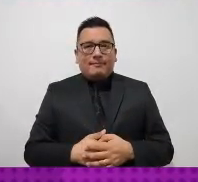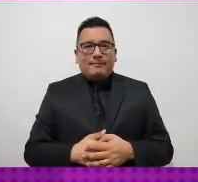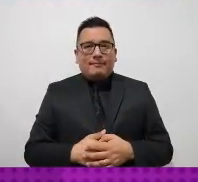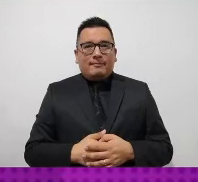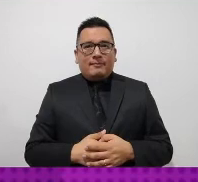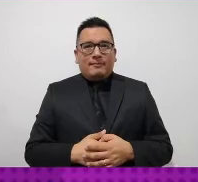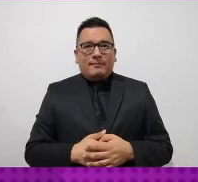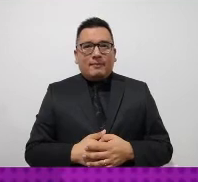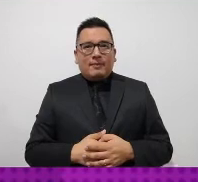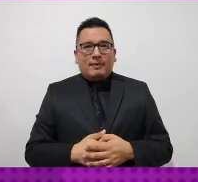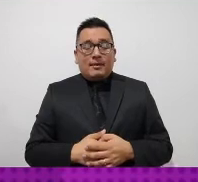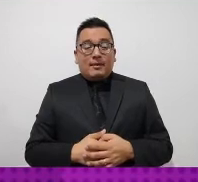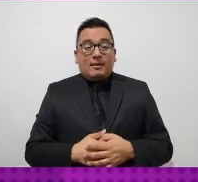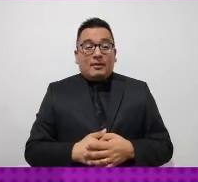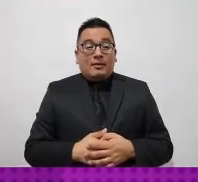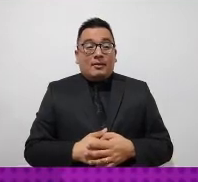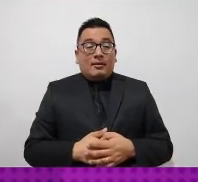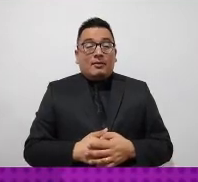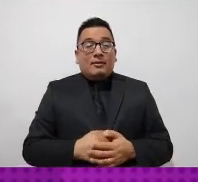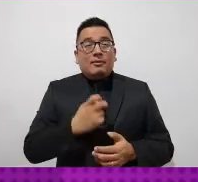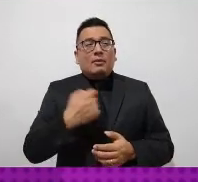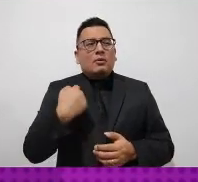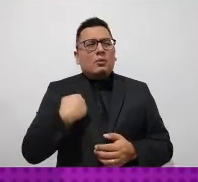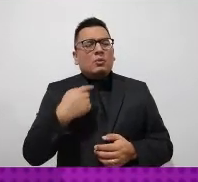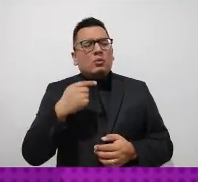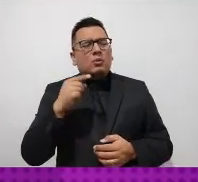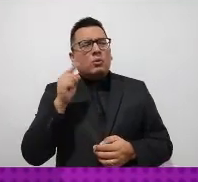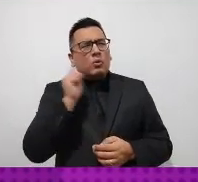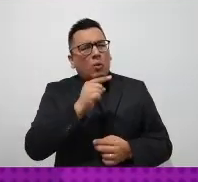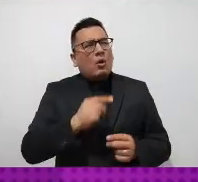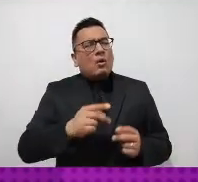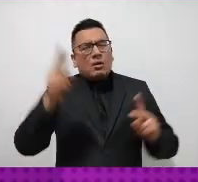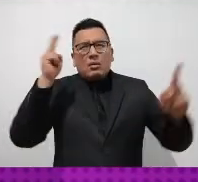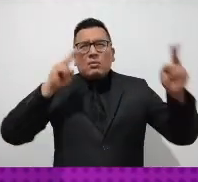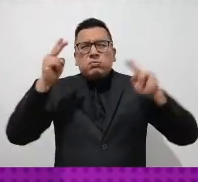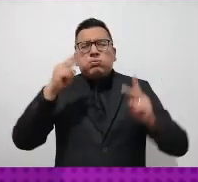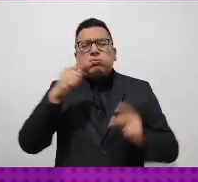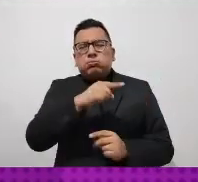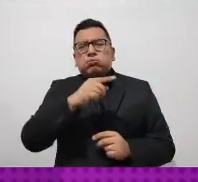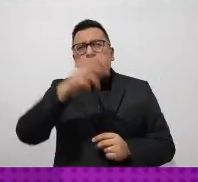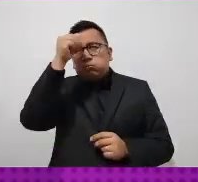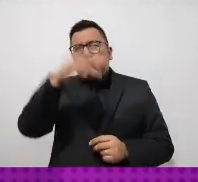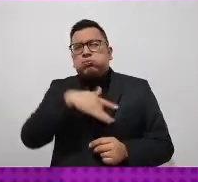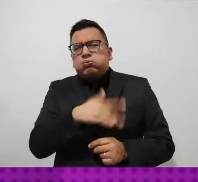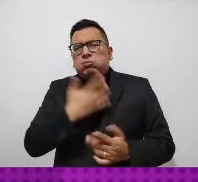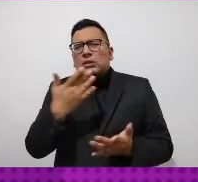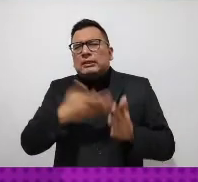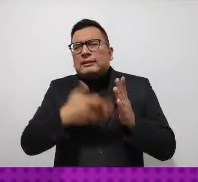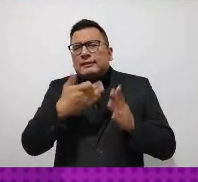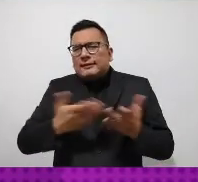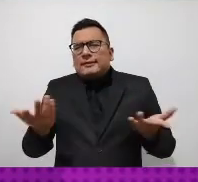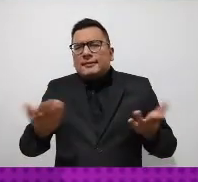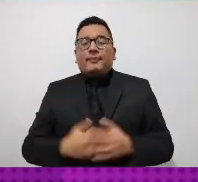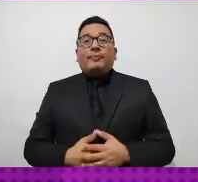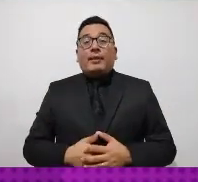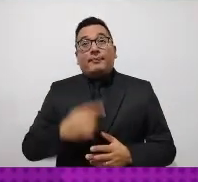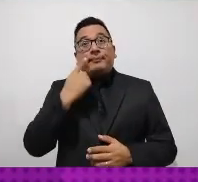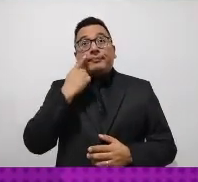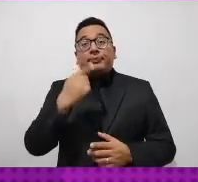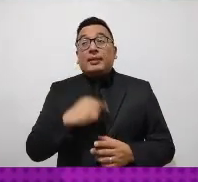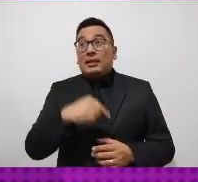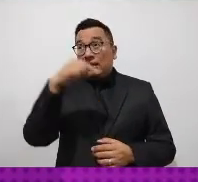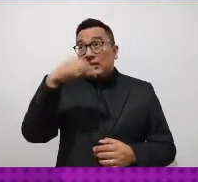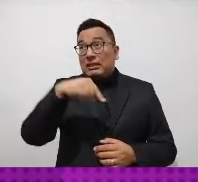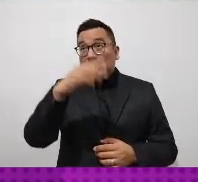Madeleine Figueroa cuando está o ha estado platicando con estas mujeres? Pues tenemos todavía muy arraigado el